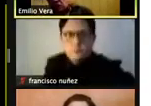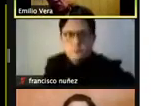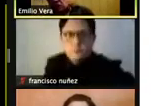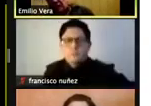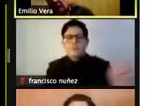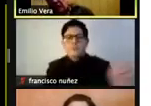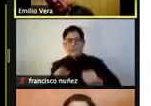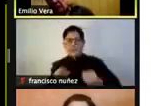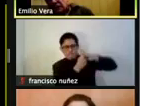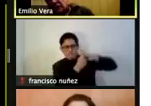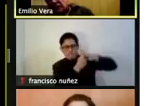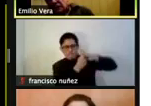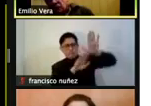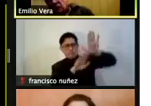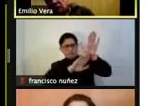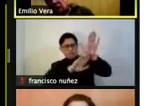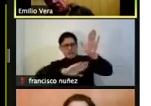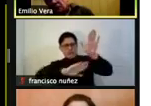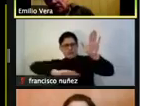del prisma de acreción aquí.